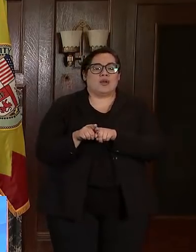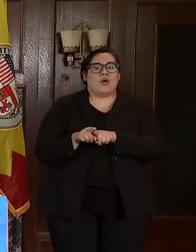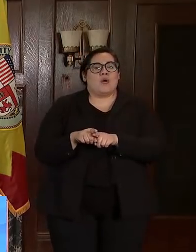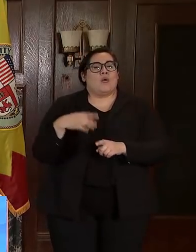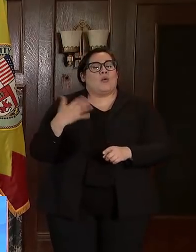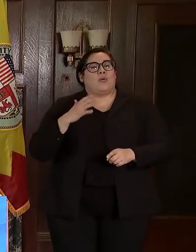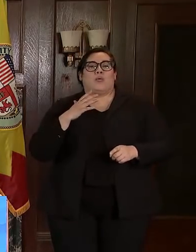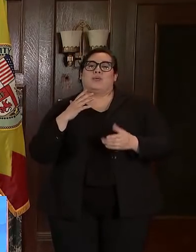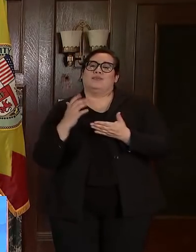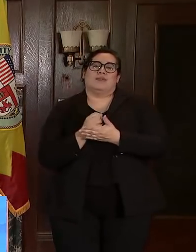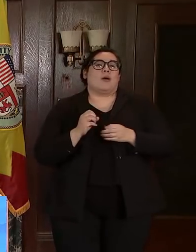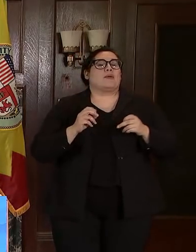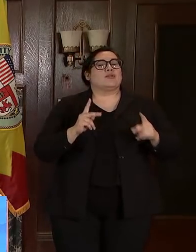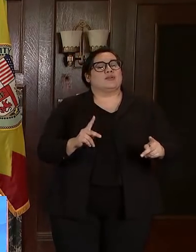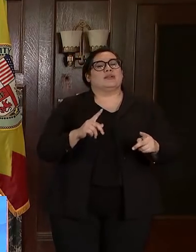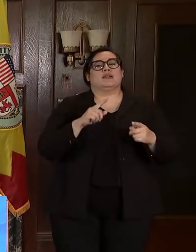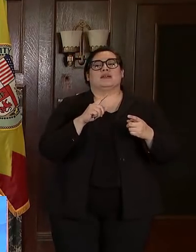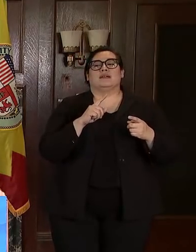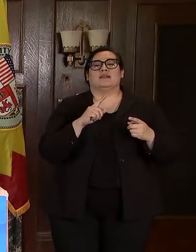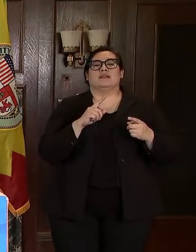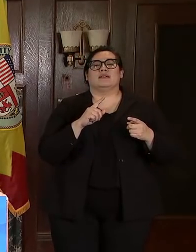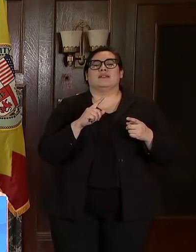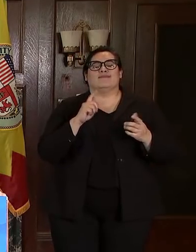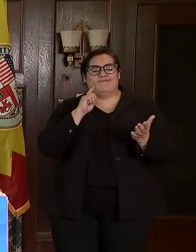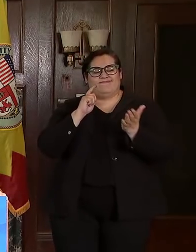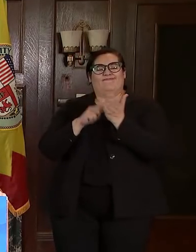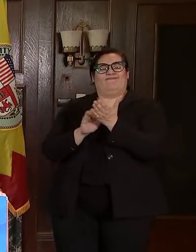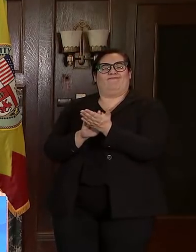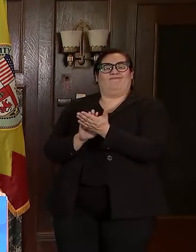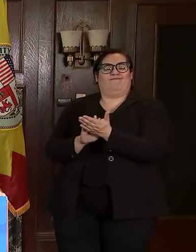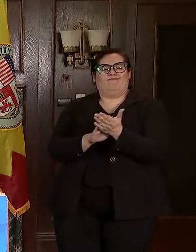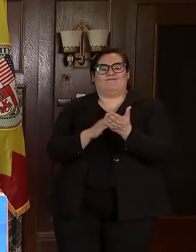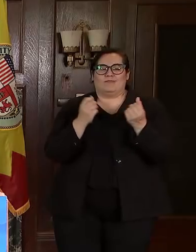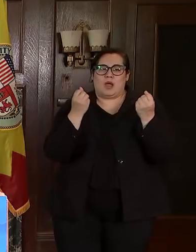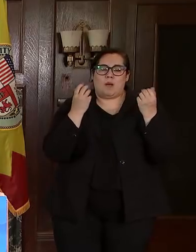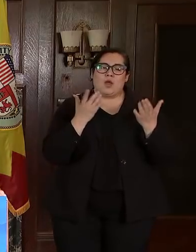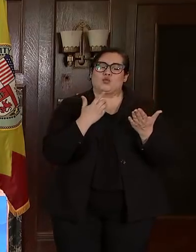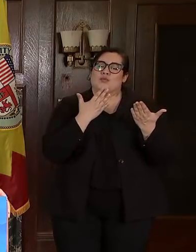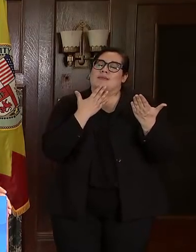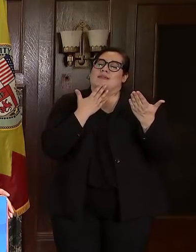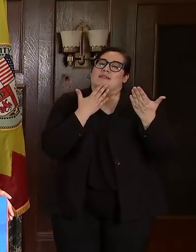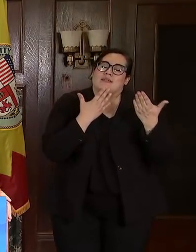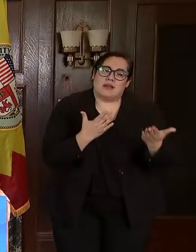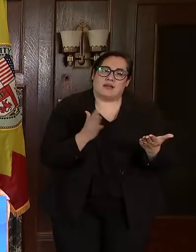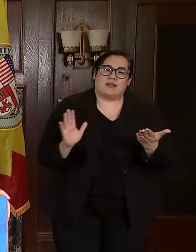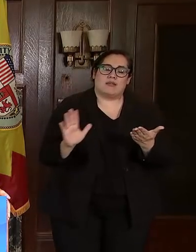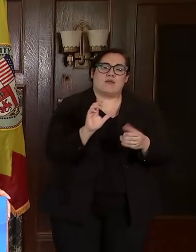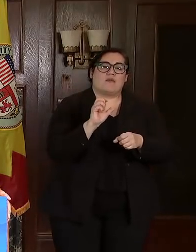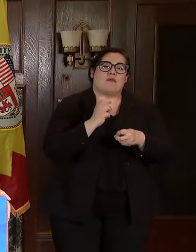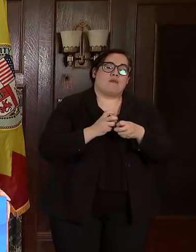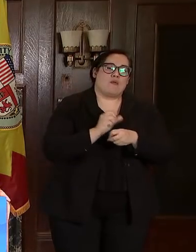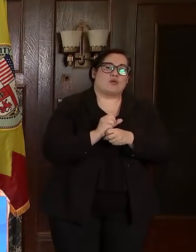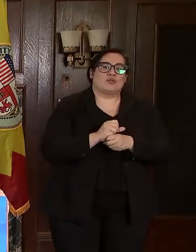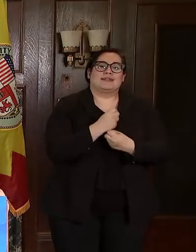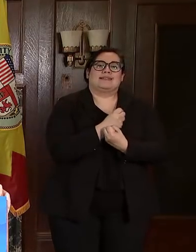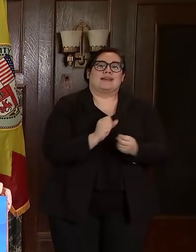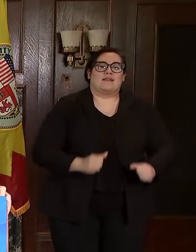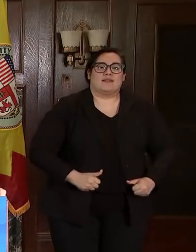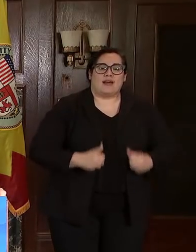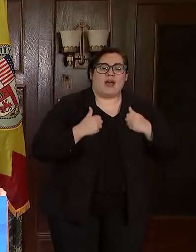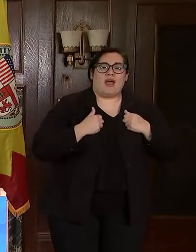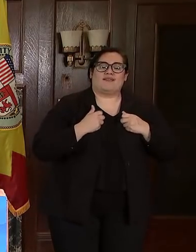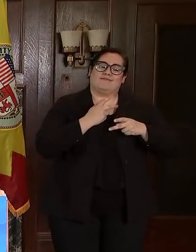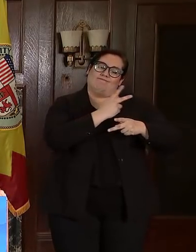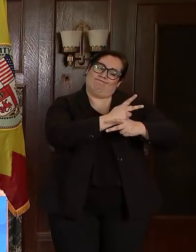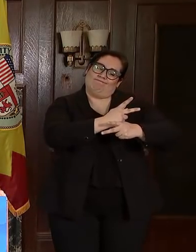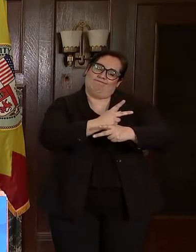nuestra oportunidad para reconocer cuánto las agradecemos por su trabajo en salvar vidas y